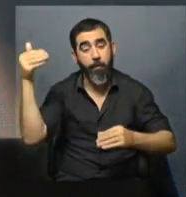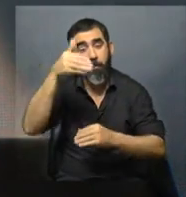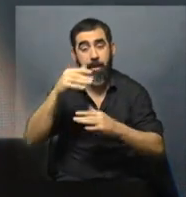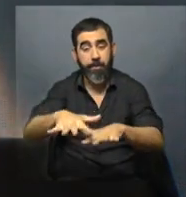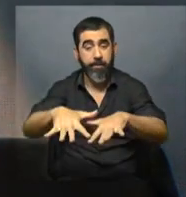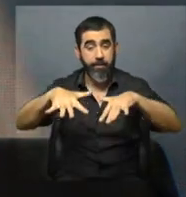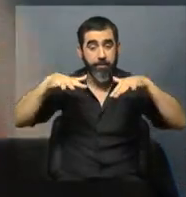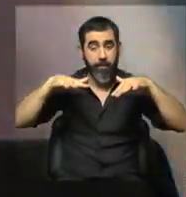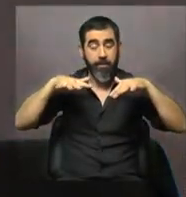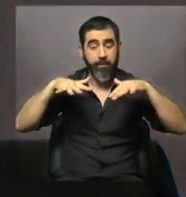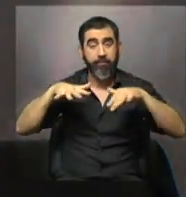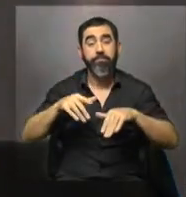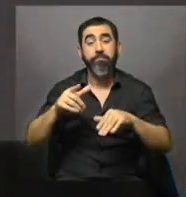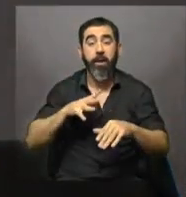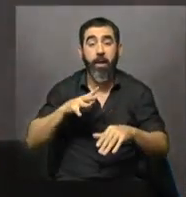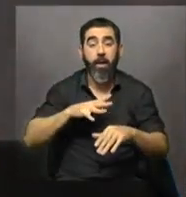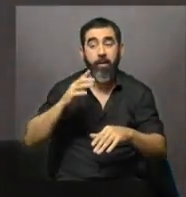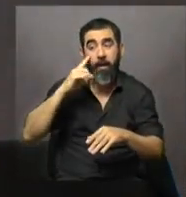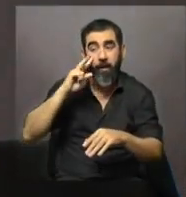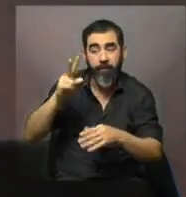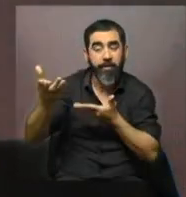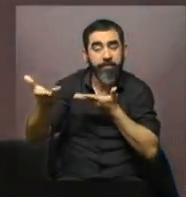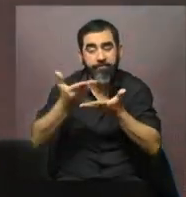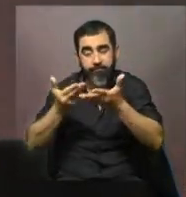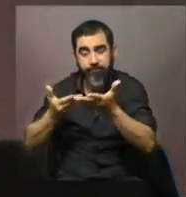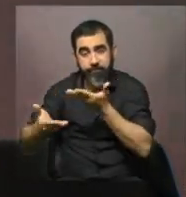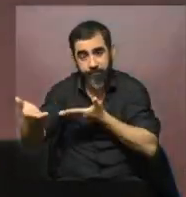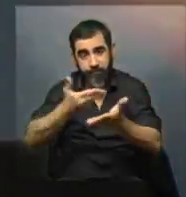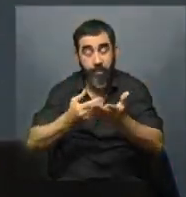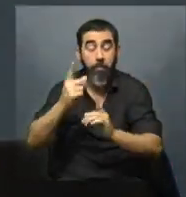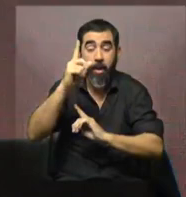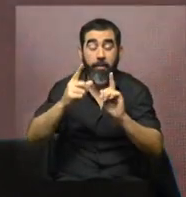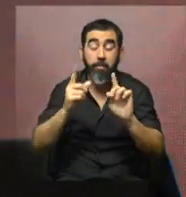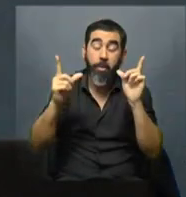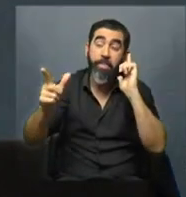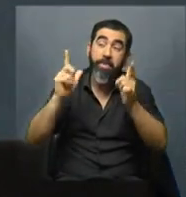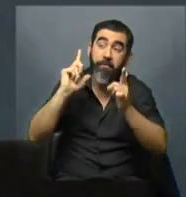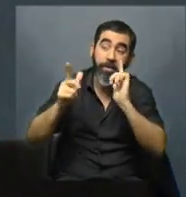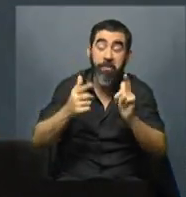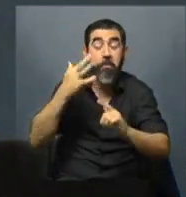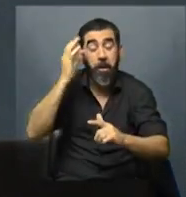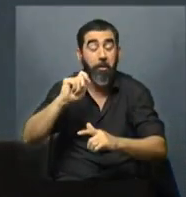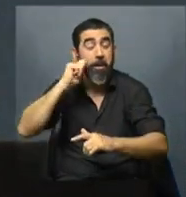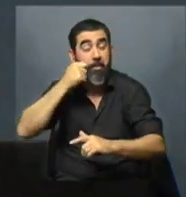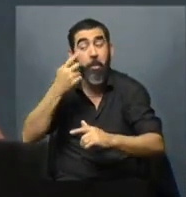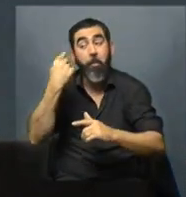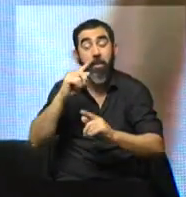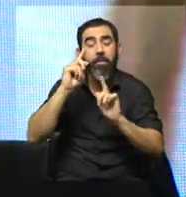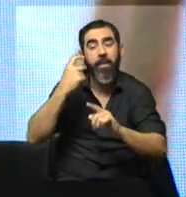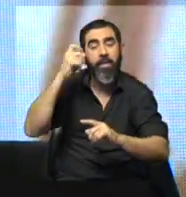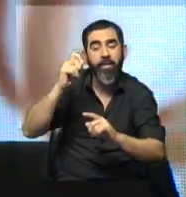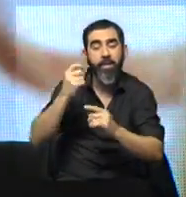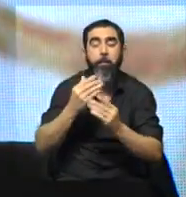al instituto para recibir en cierta manera el feedback, porque para nosotros nos parecía divertido y parecía que llegaba, pero también la idea